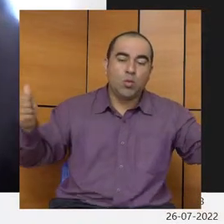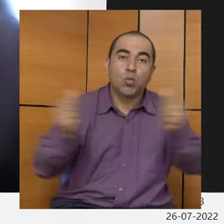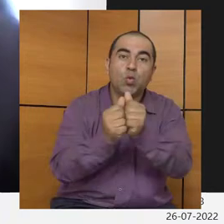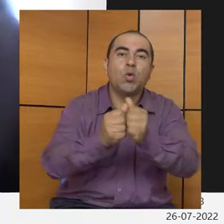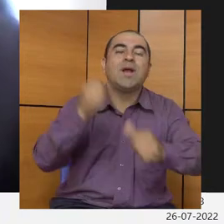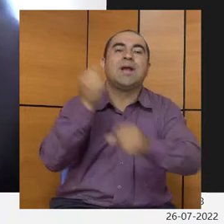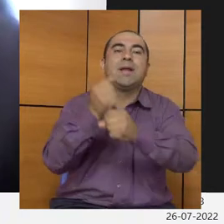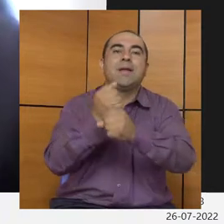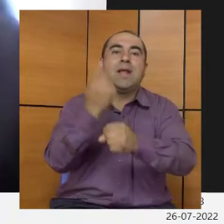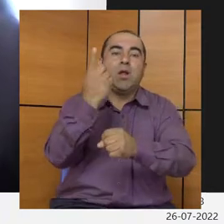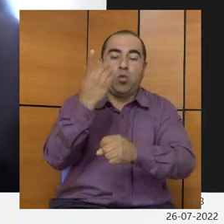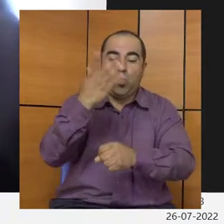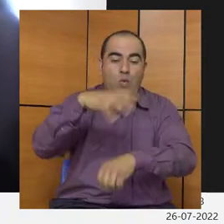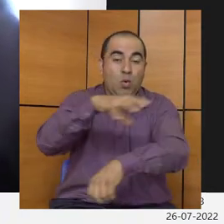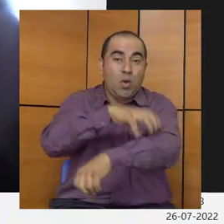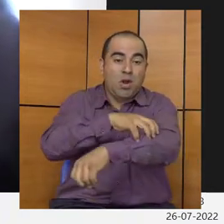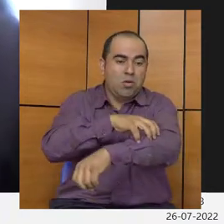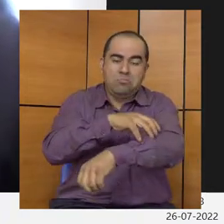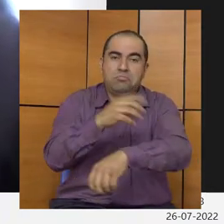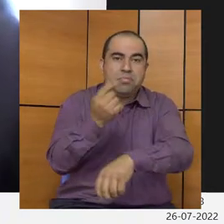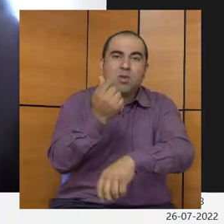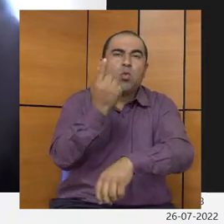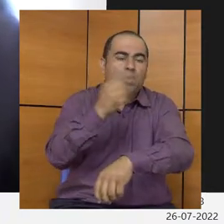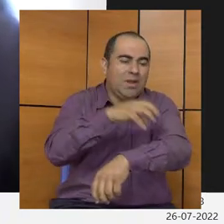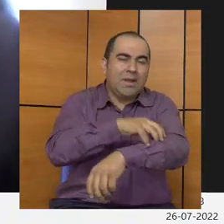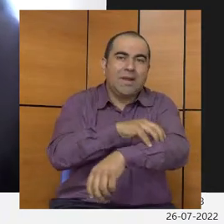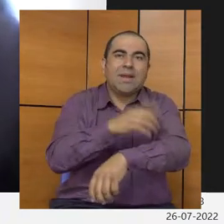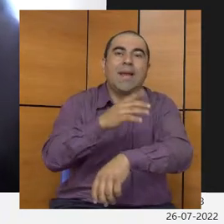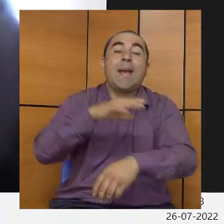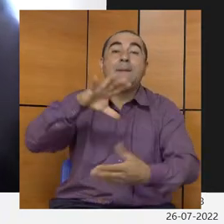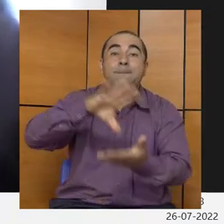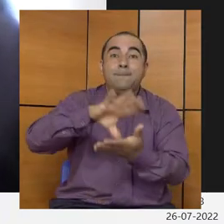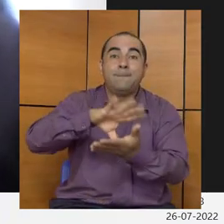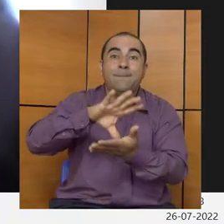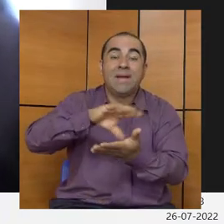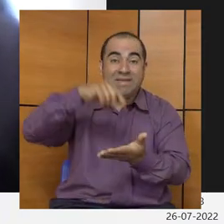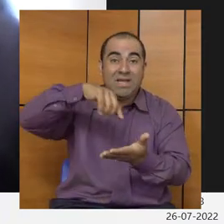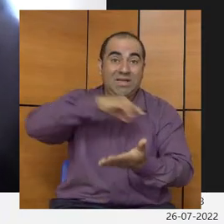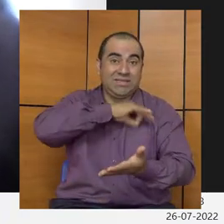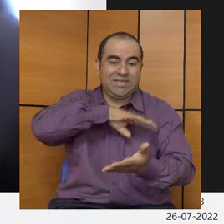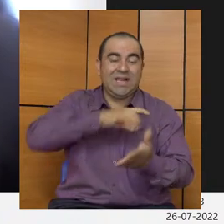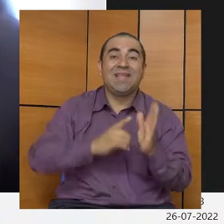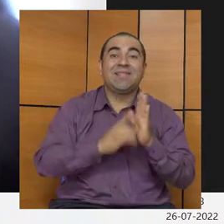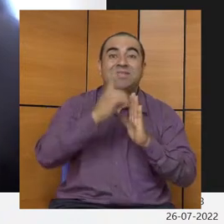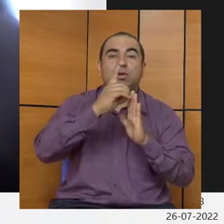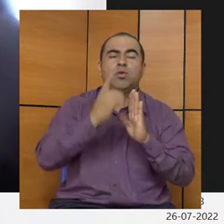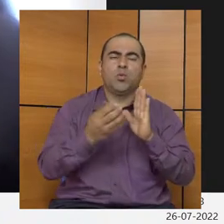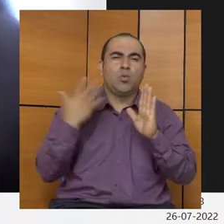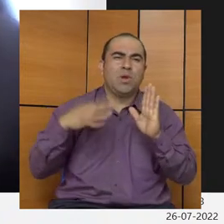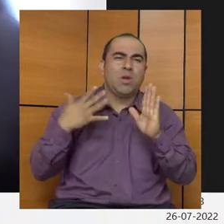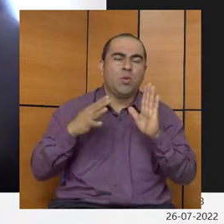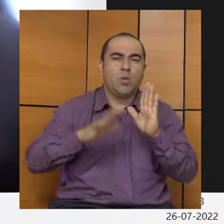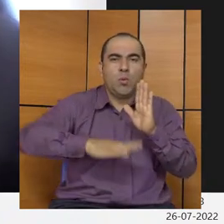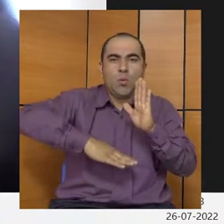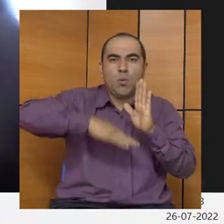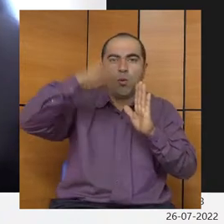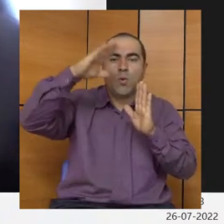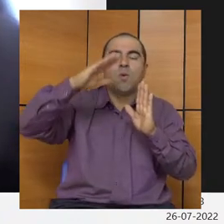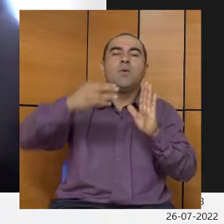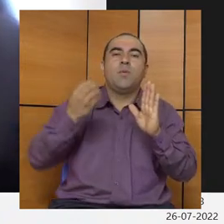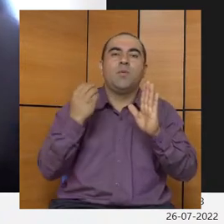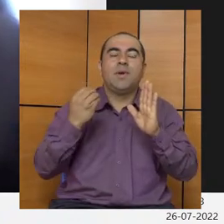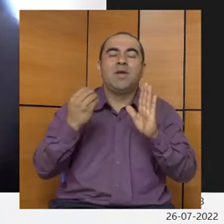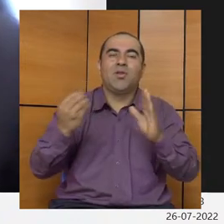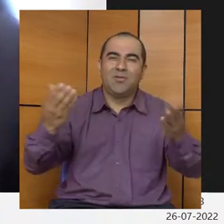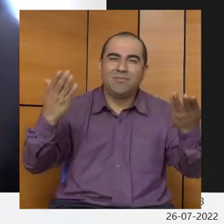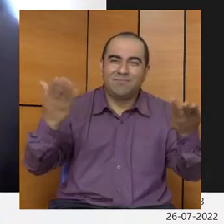en aporte a nuestras regiones y al país, al desarrollo de nuestro país. Nuevamente, agradecer el espacio,